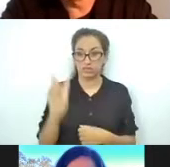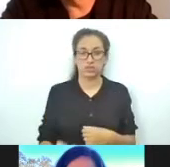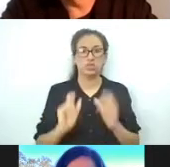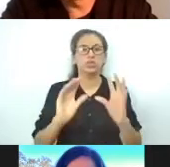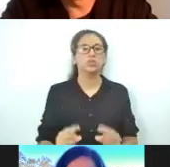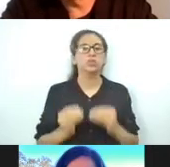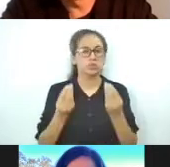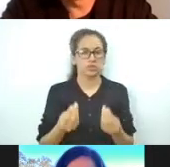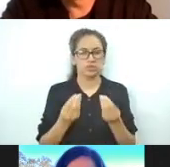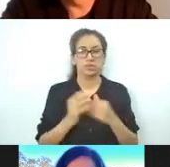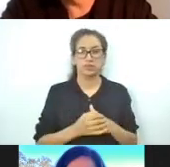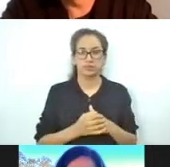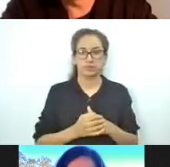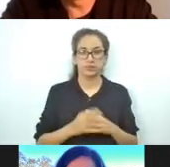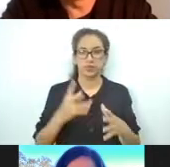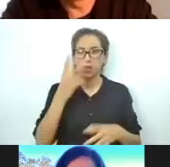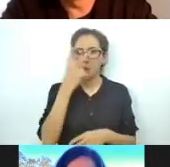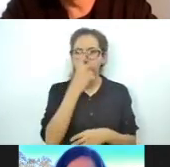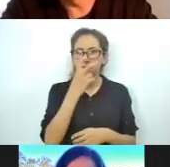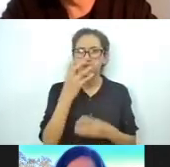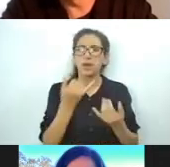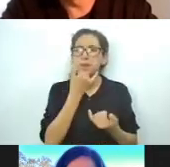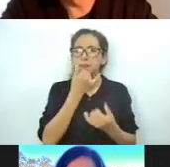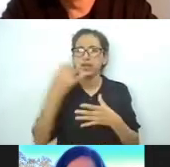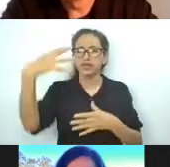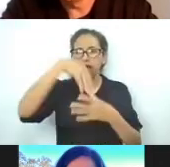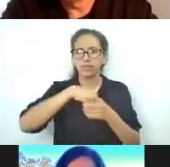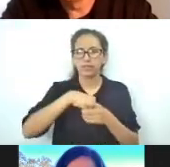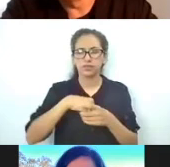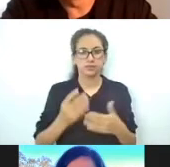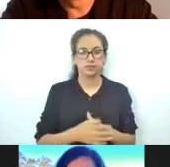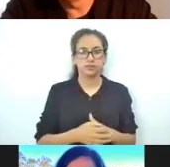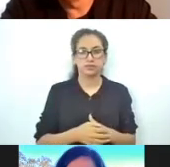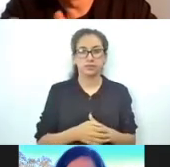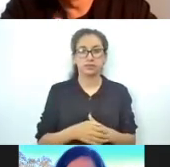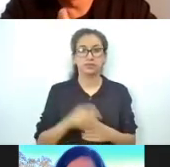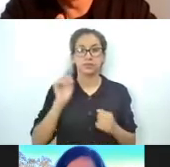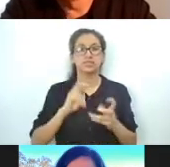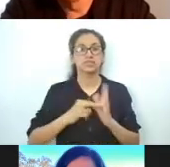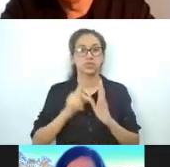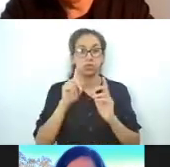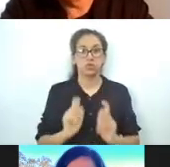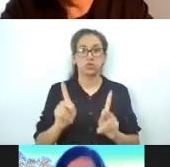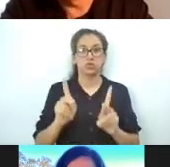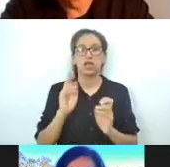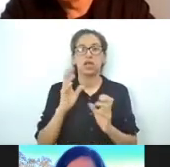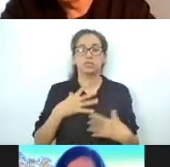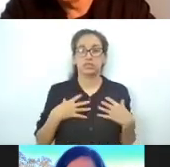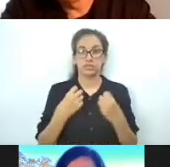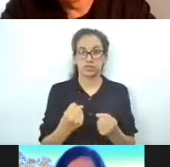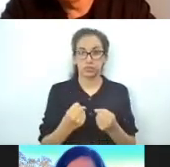podríamos determinar qué hay debajo del iceberg, ¿no? Entonces, esto se convierte en una oportunidad de salud. Y